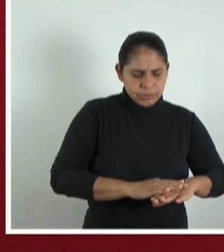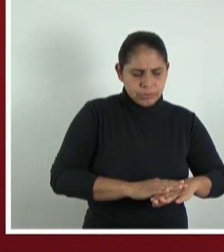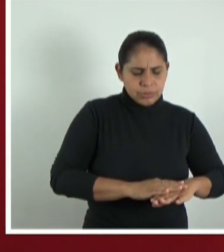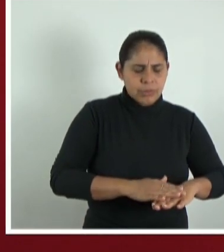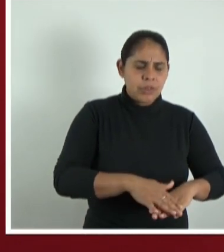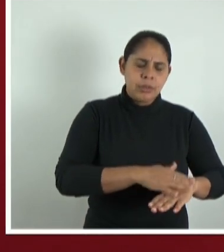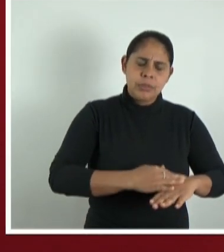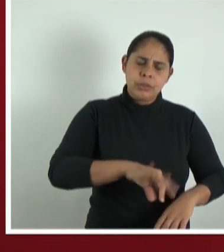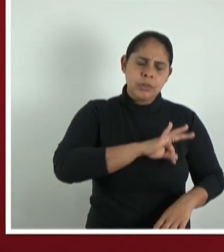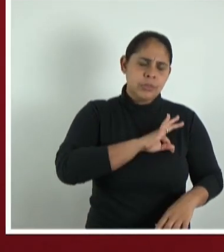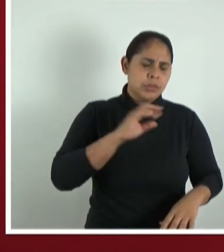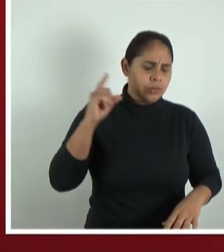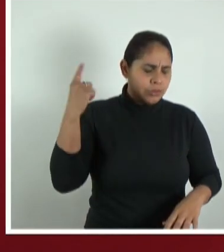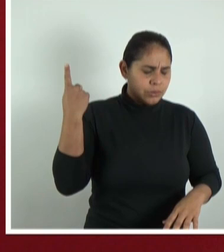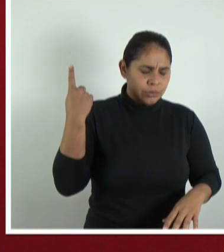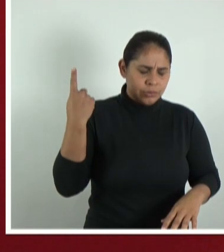Perdóname, Señor.